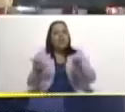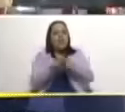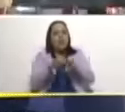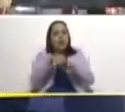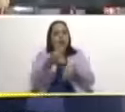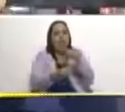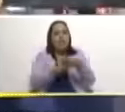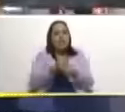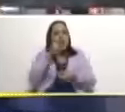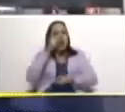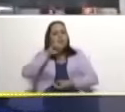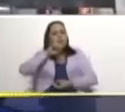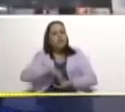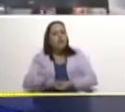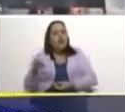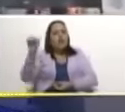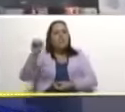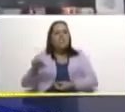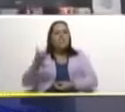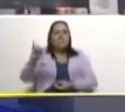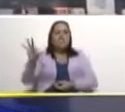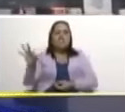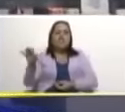el general Cifontes allá en Cantaura.